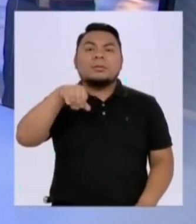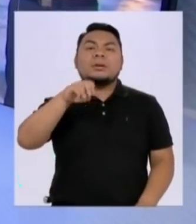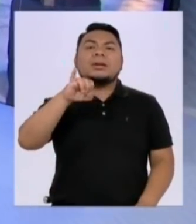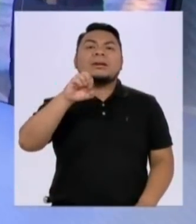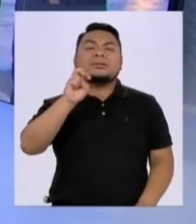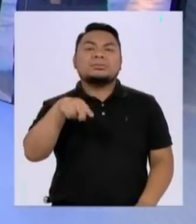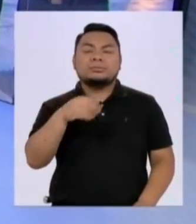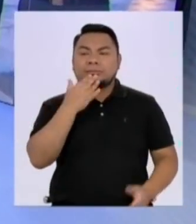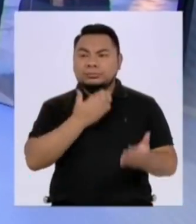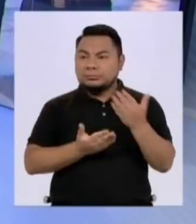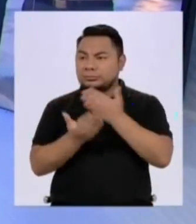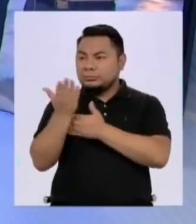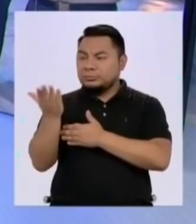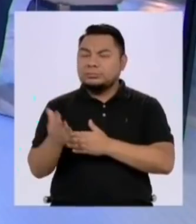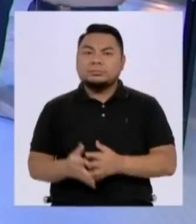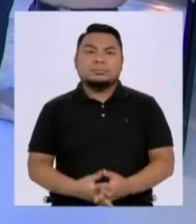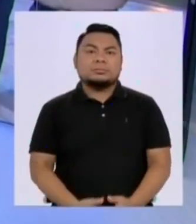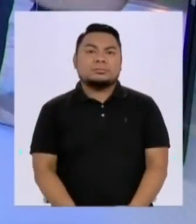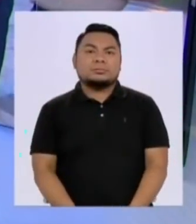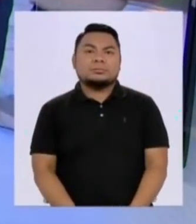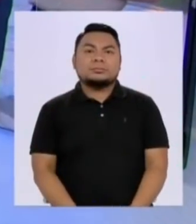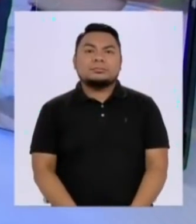días.